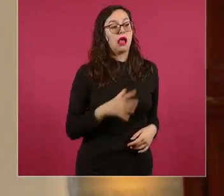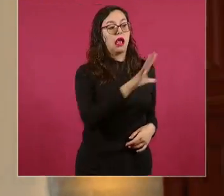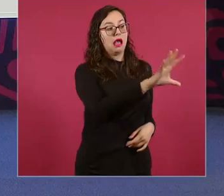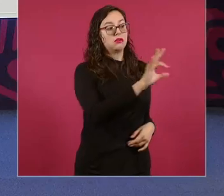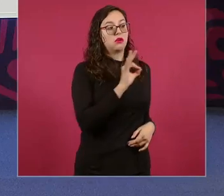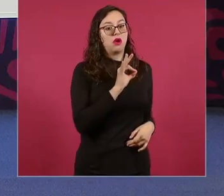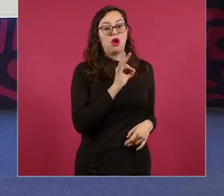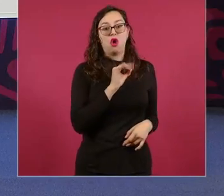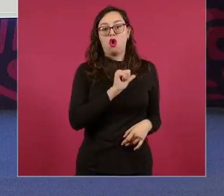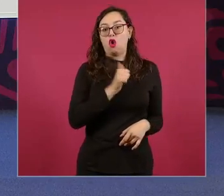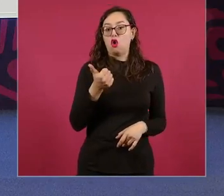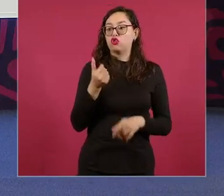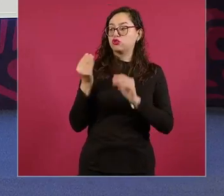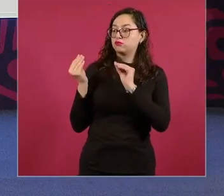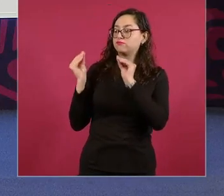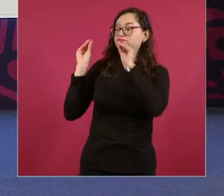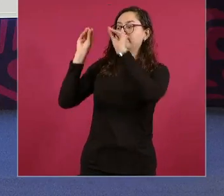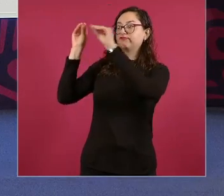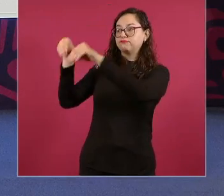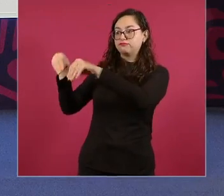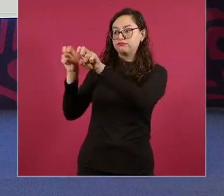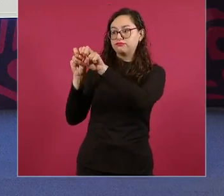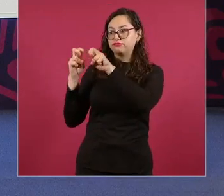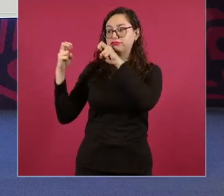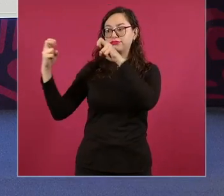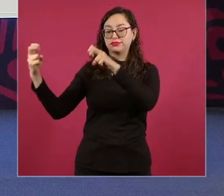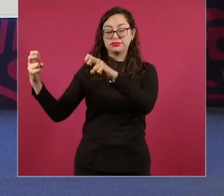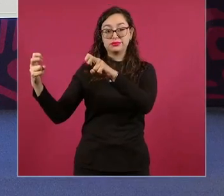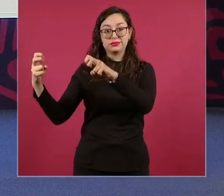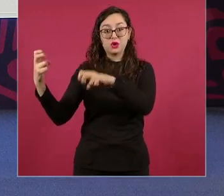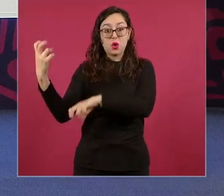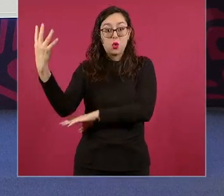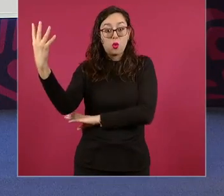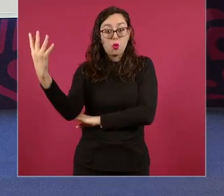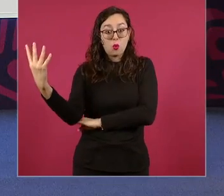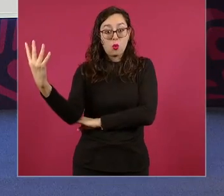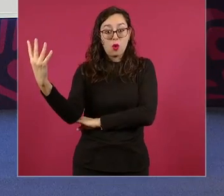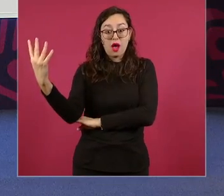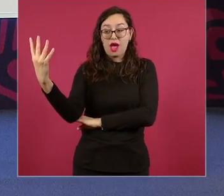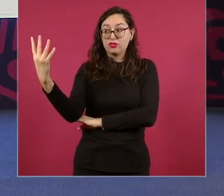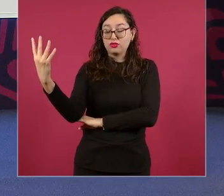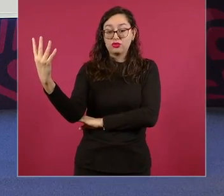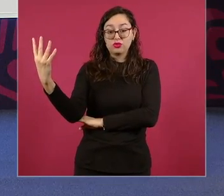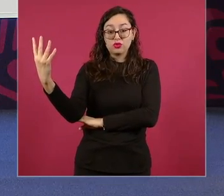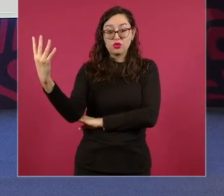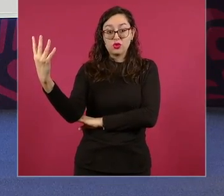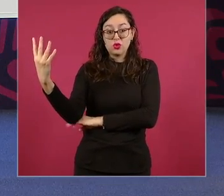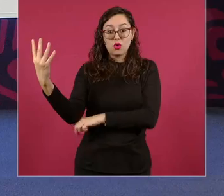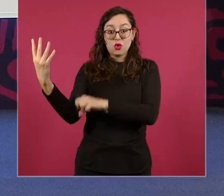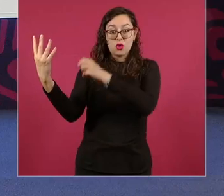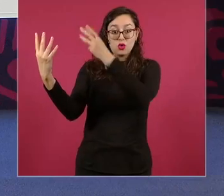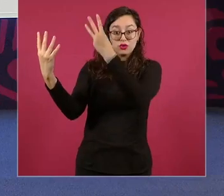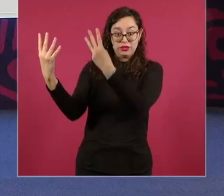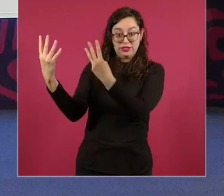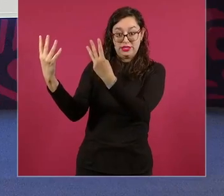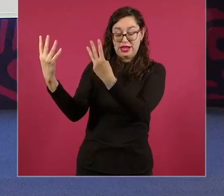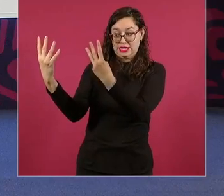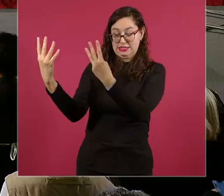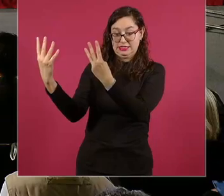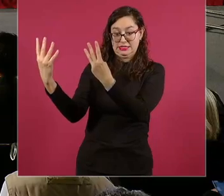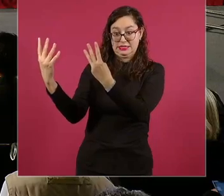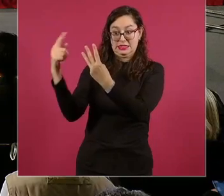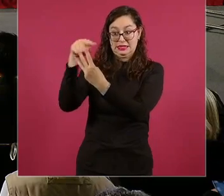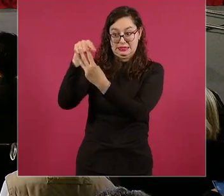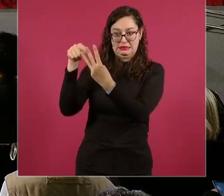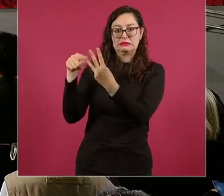ministros, si suponemos que hoy tres están, digamos, con una visión más progresista, sumando a este